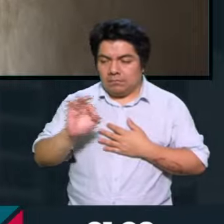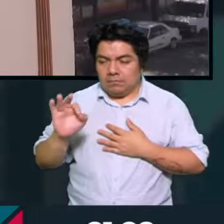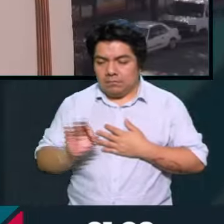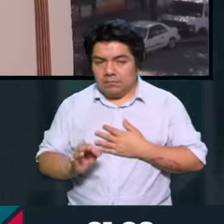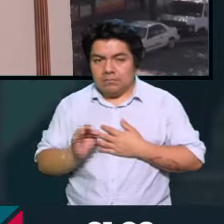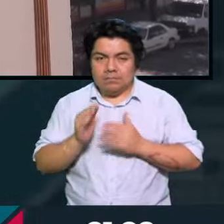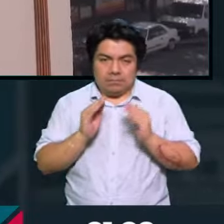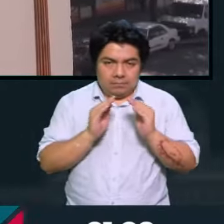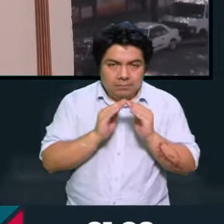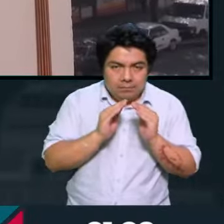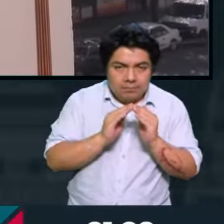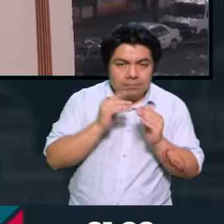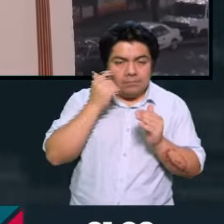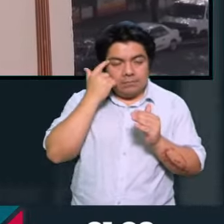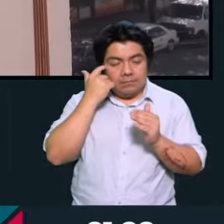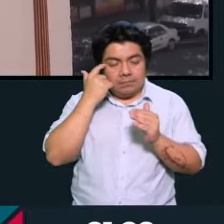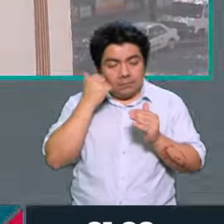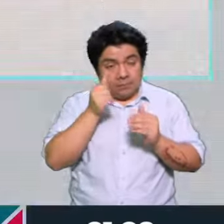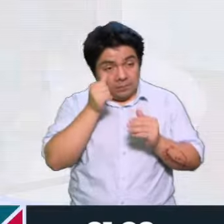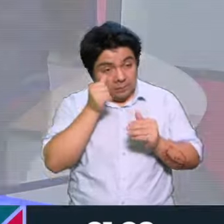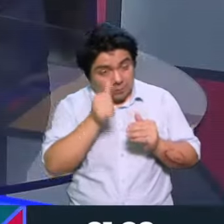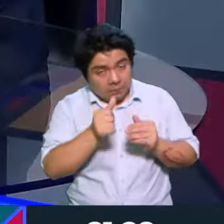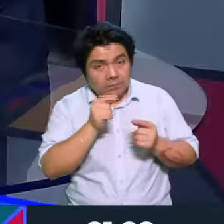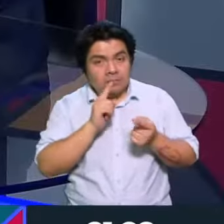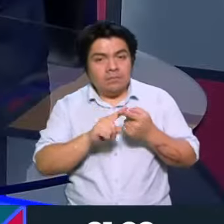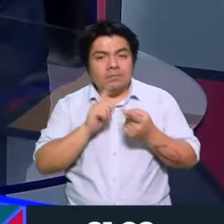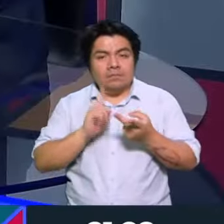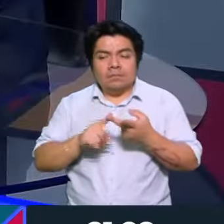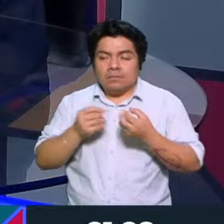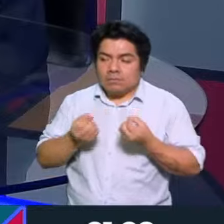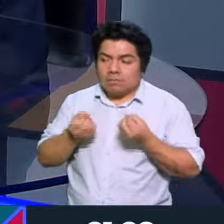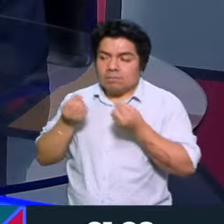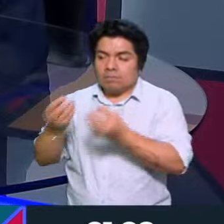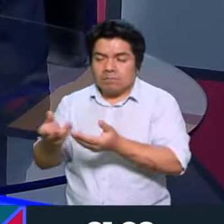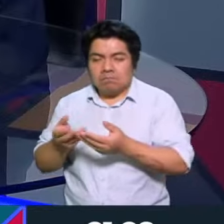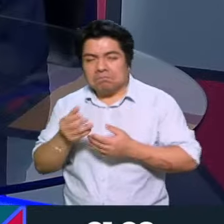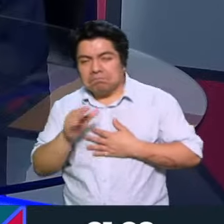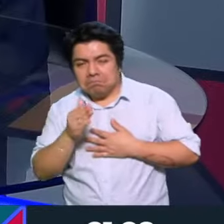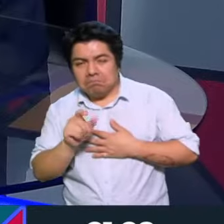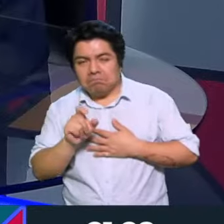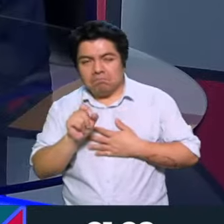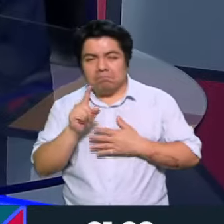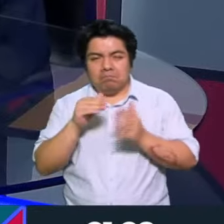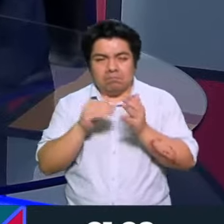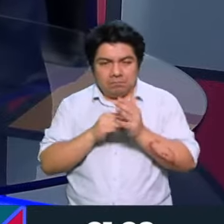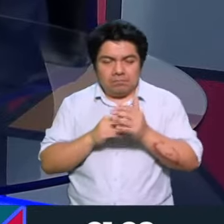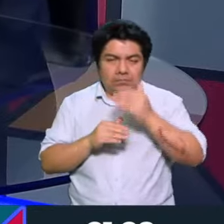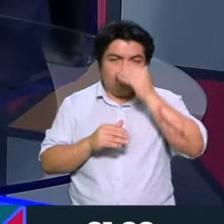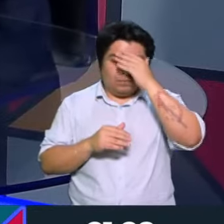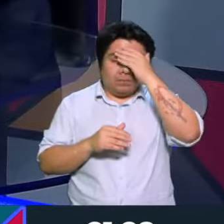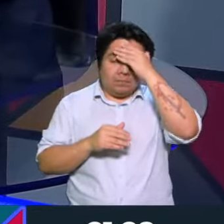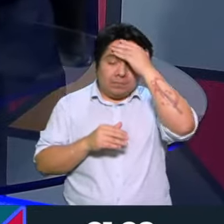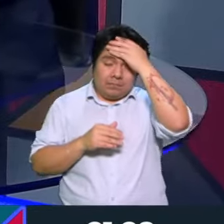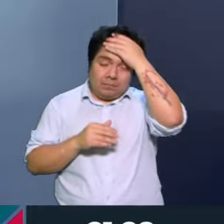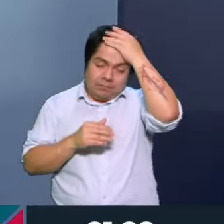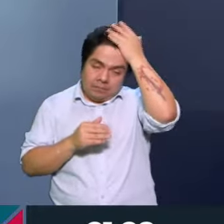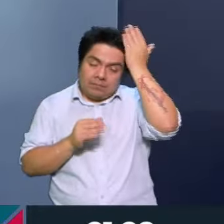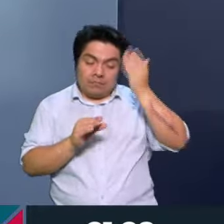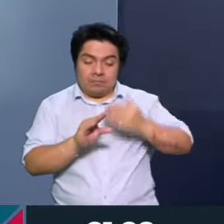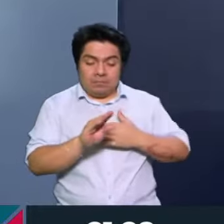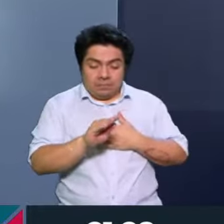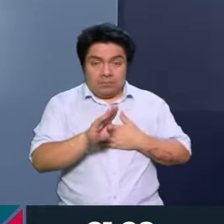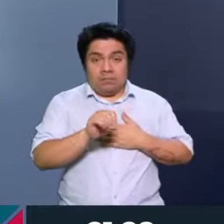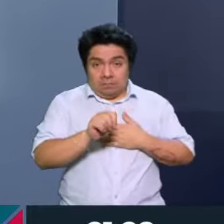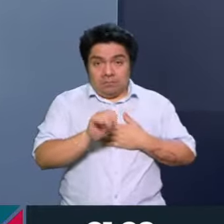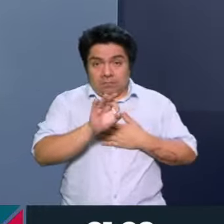entre viviendas atendidas y entregadas, que son un poquito más de 21,000. Y digo, sin hacer menos el 99%, porque